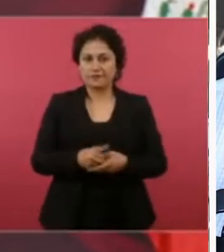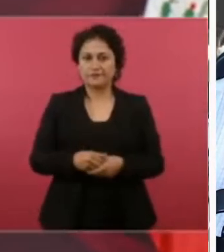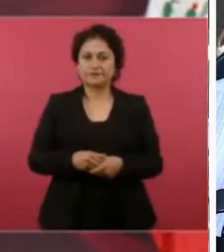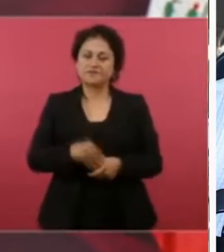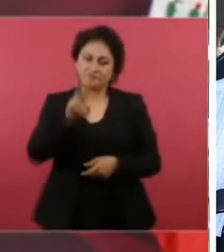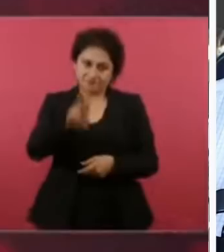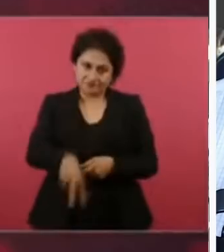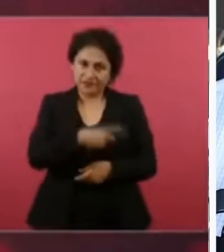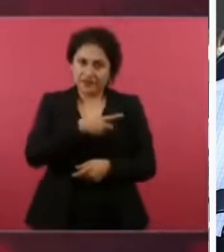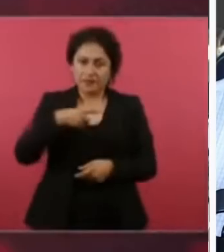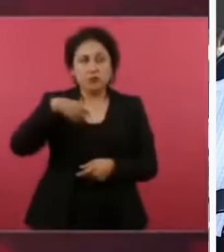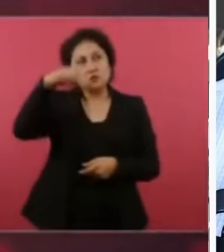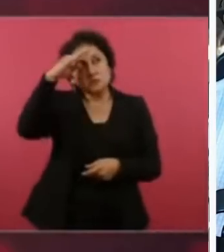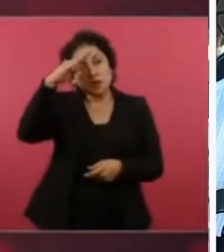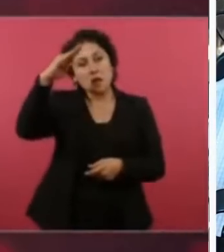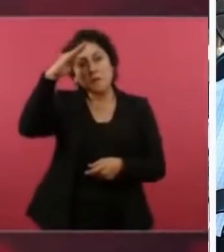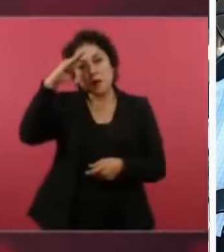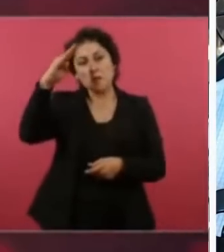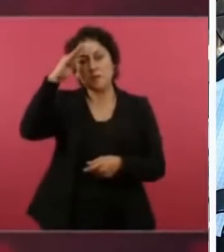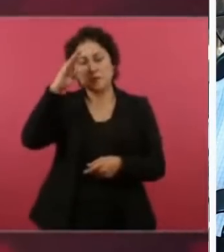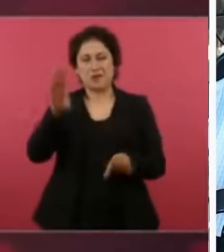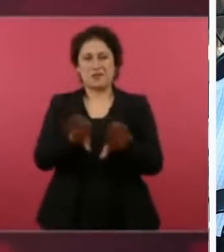el que haya bloqueos,